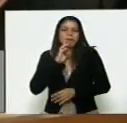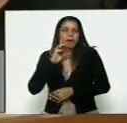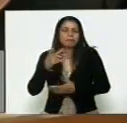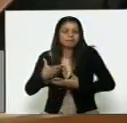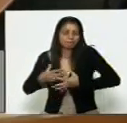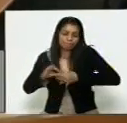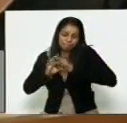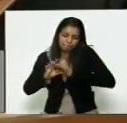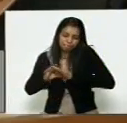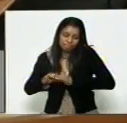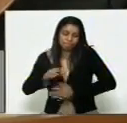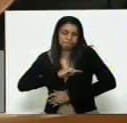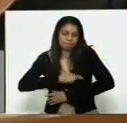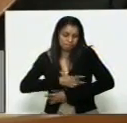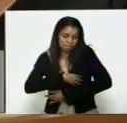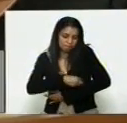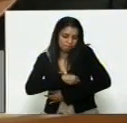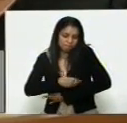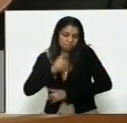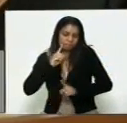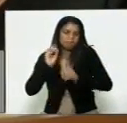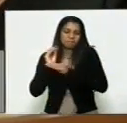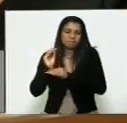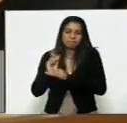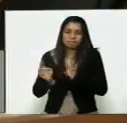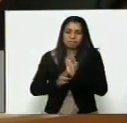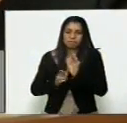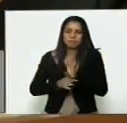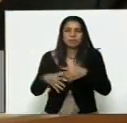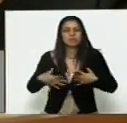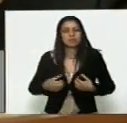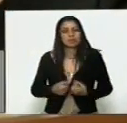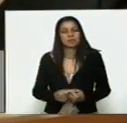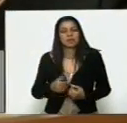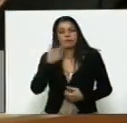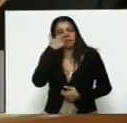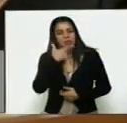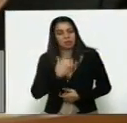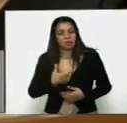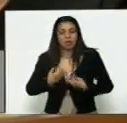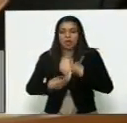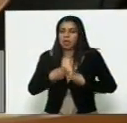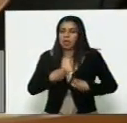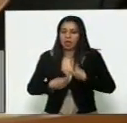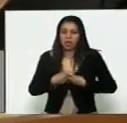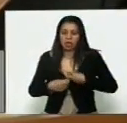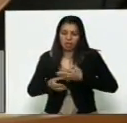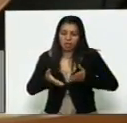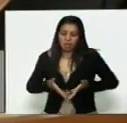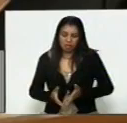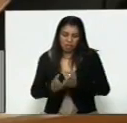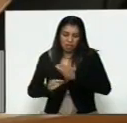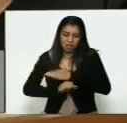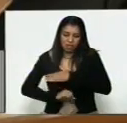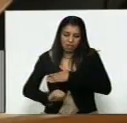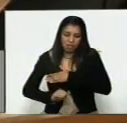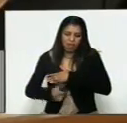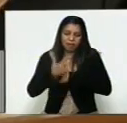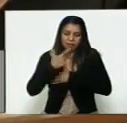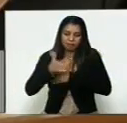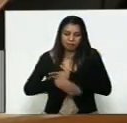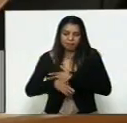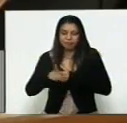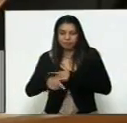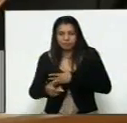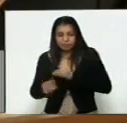de garantizar la vida y la salud, disminuir la ansiedad que produce el nacimiento en los recién nacidos y